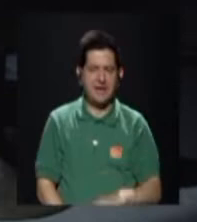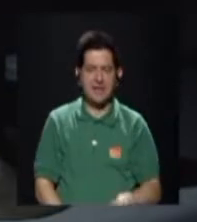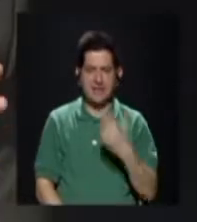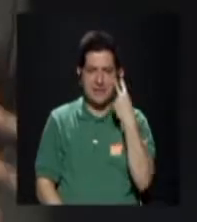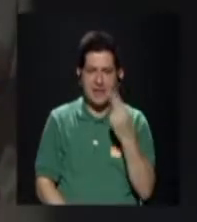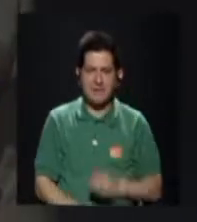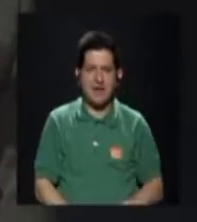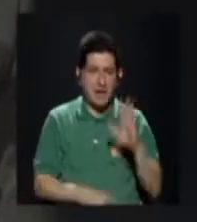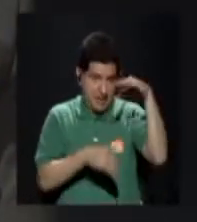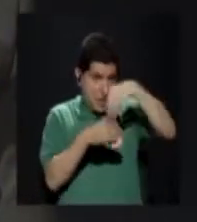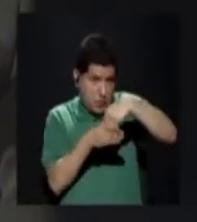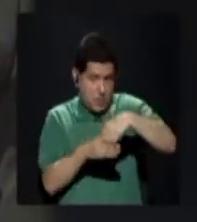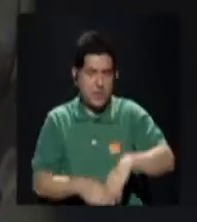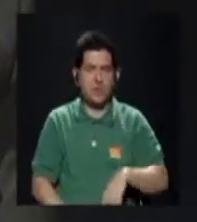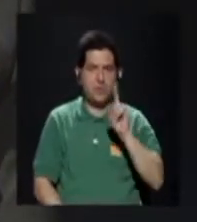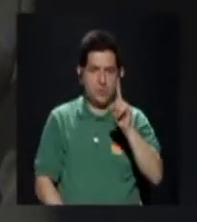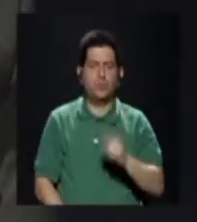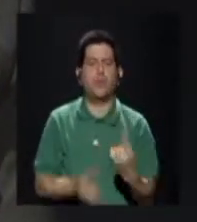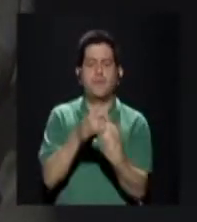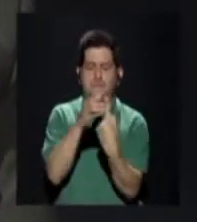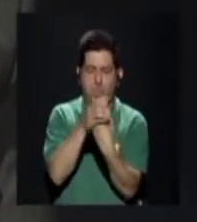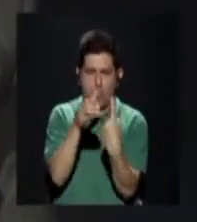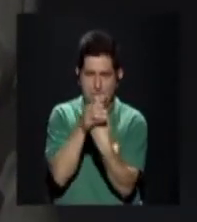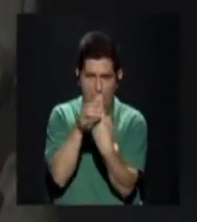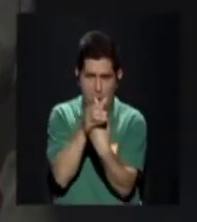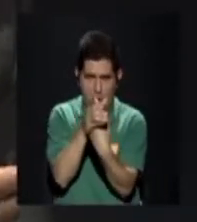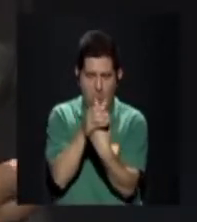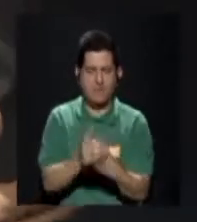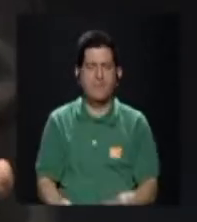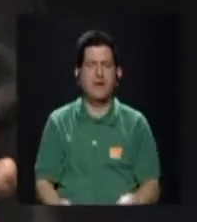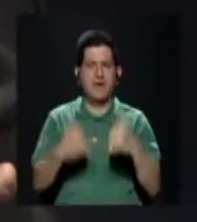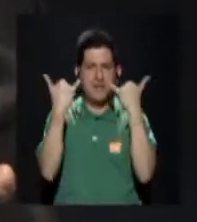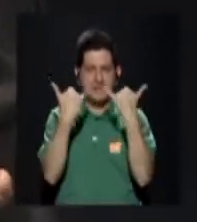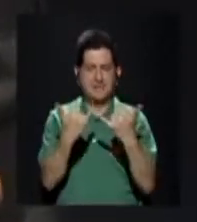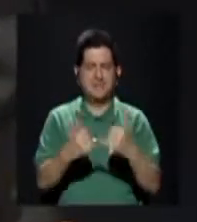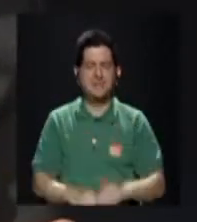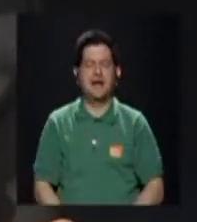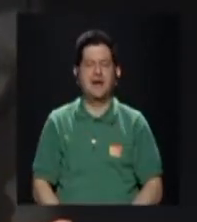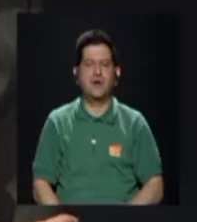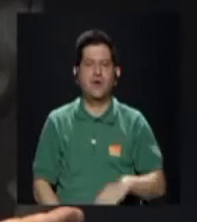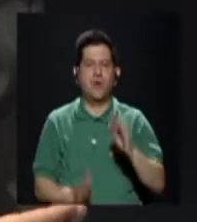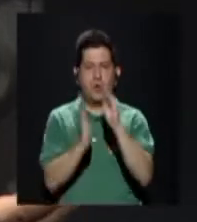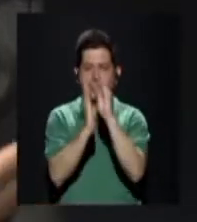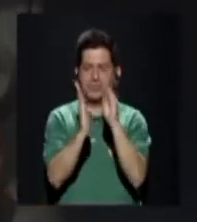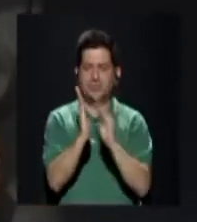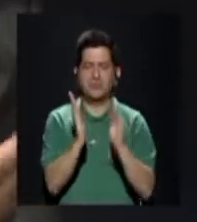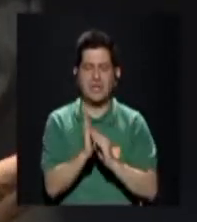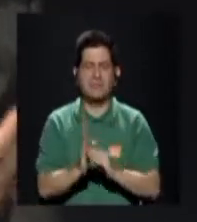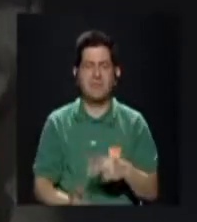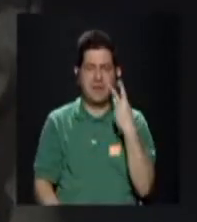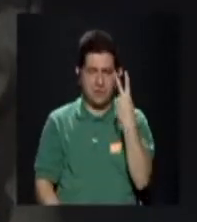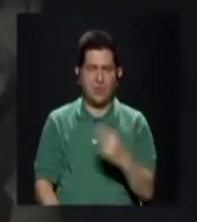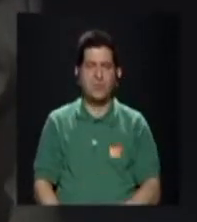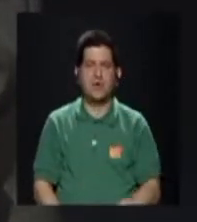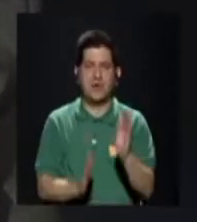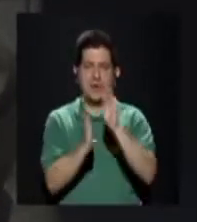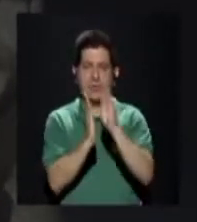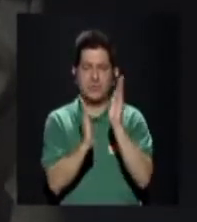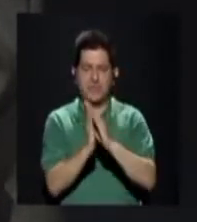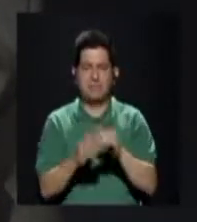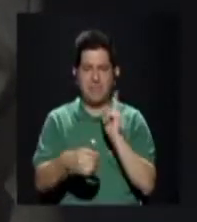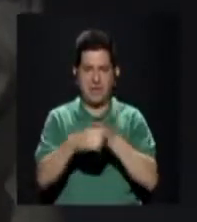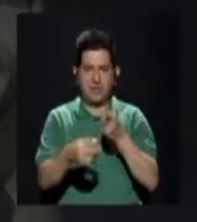viendo. Primero, el tema monopólico, y lo acabamos de vivir con el tema del cemento. Con el ingreso del cemento chino